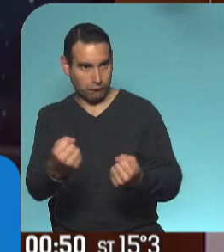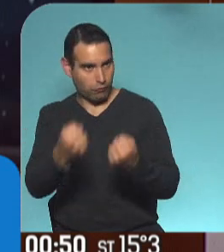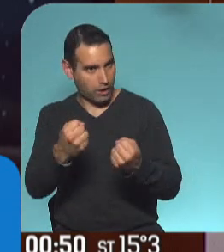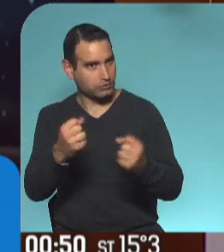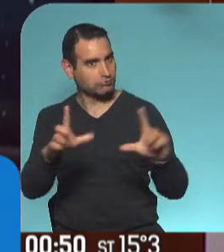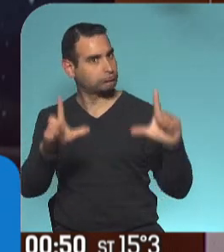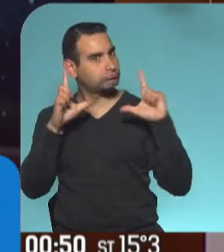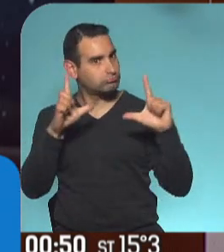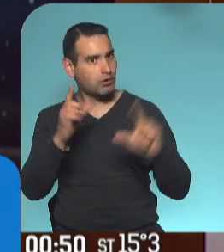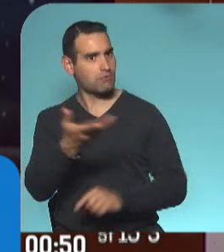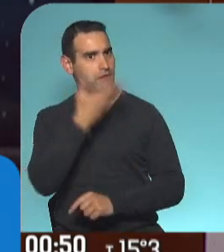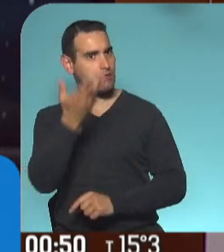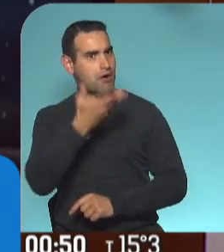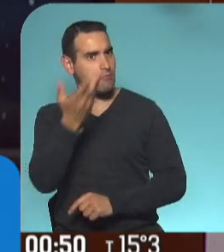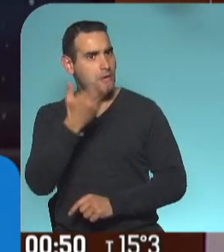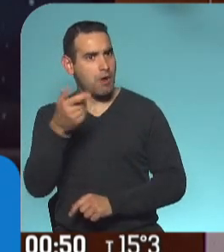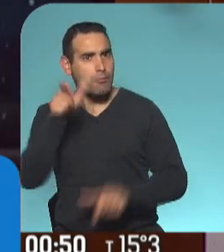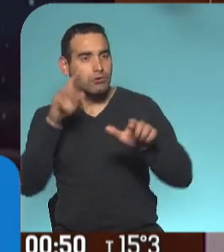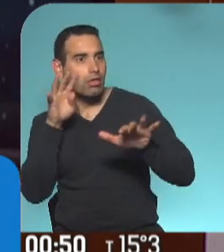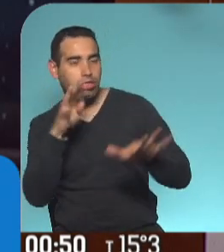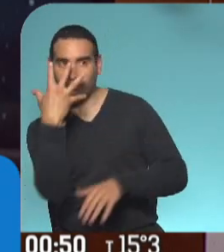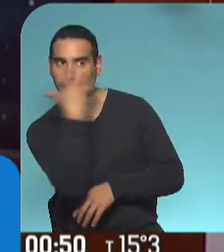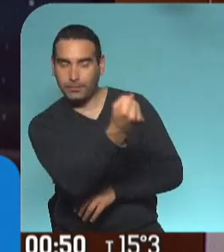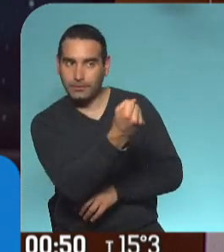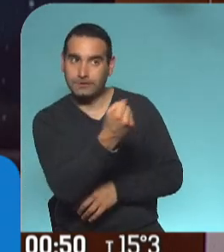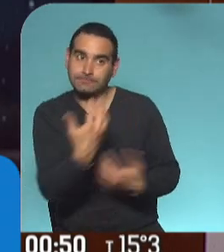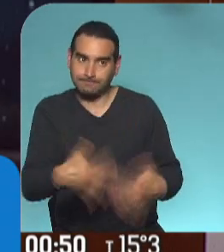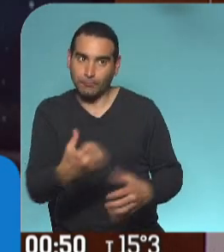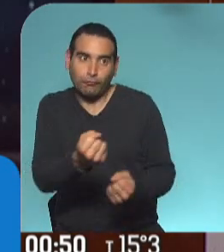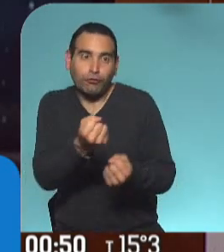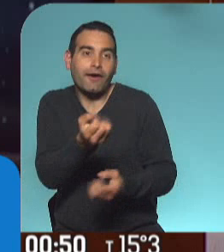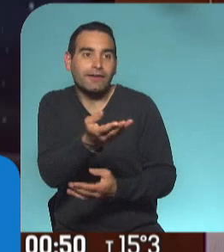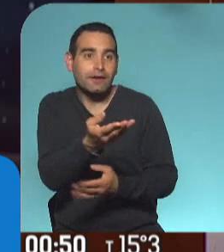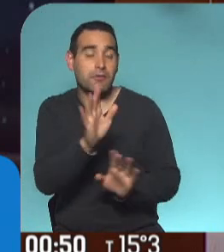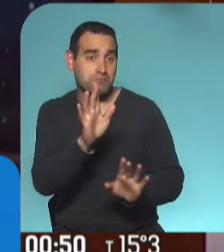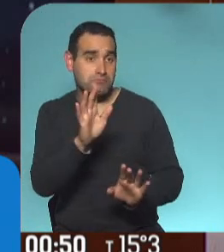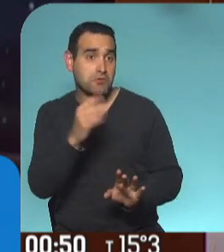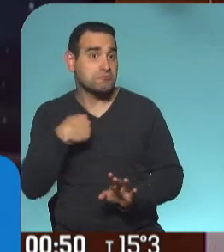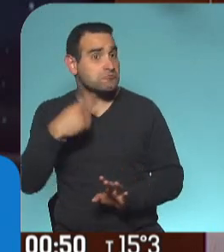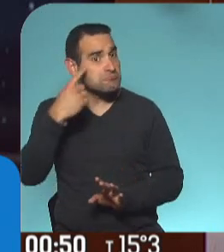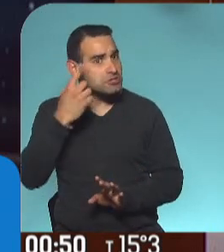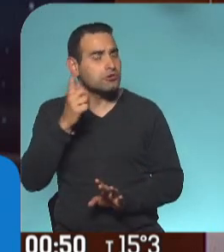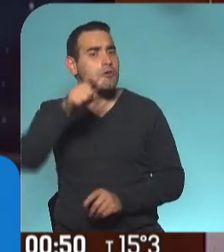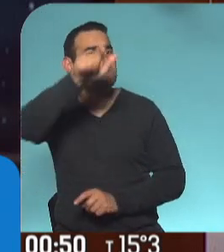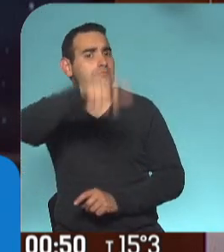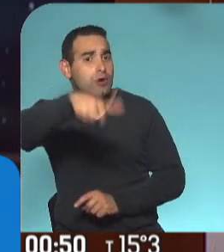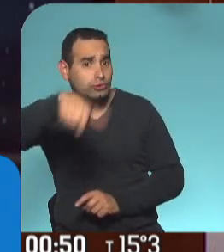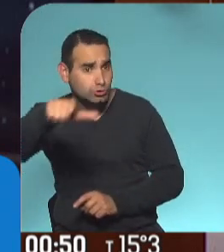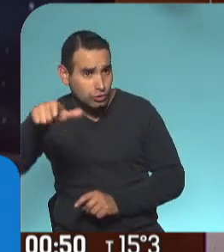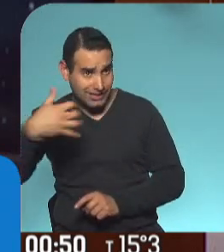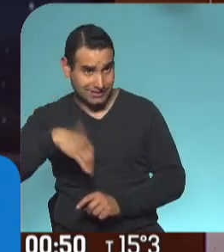o por lo menos tiene un volumen de voz muy alto pero bueno permitidme que crea que los argentinos